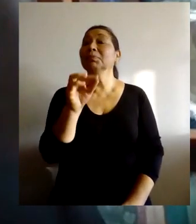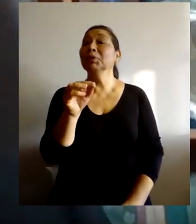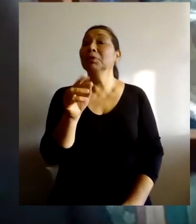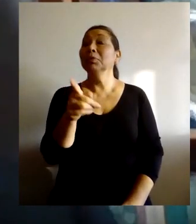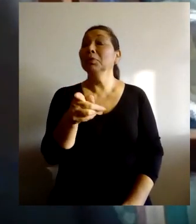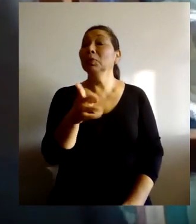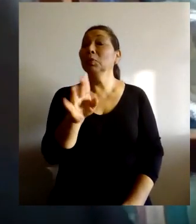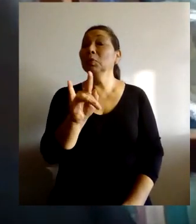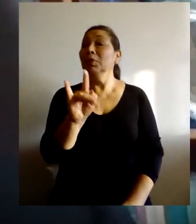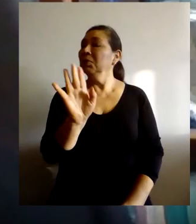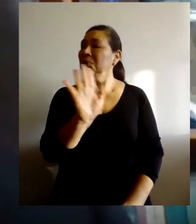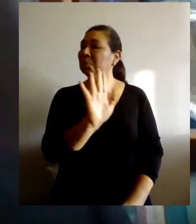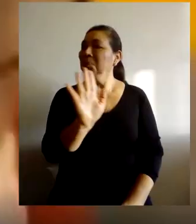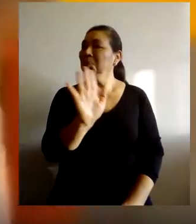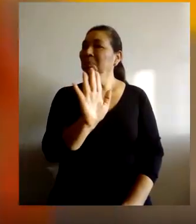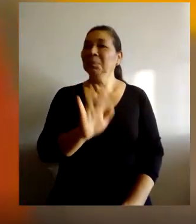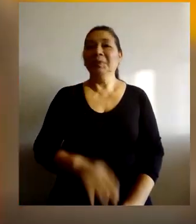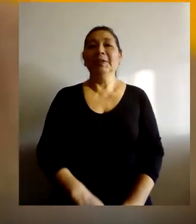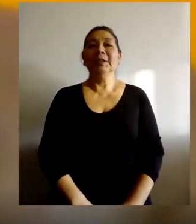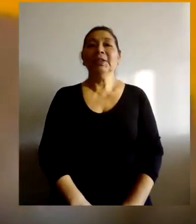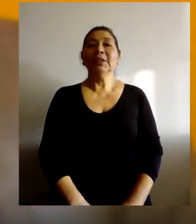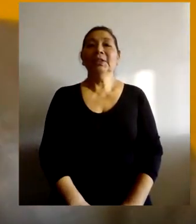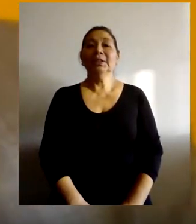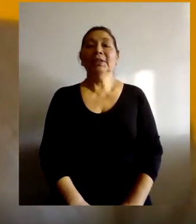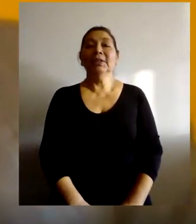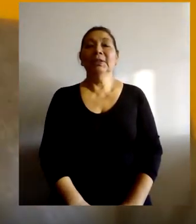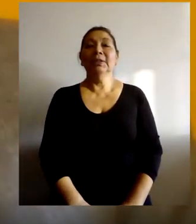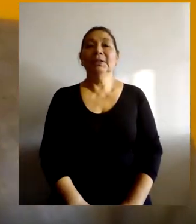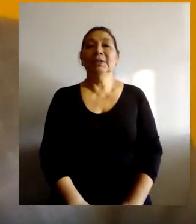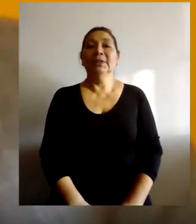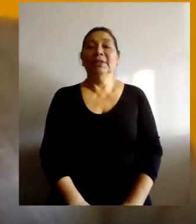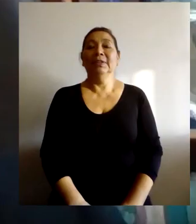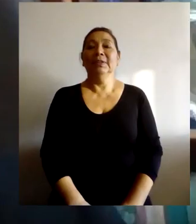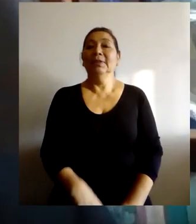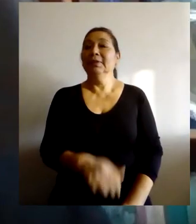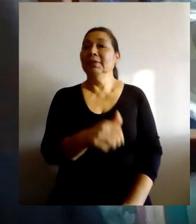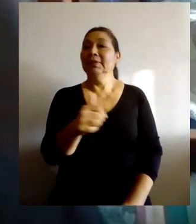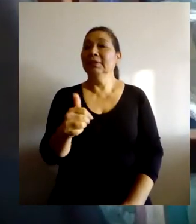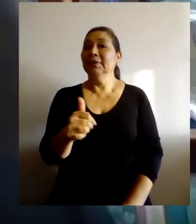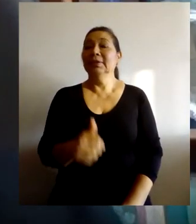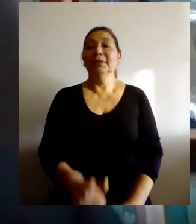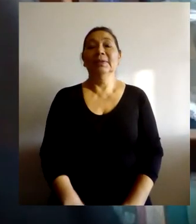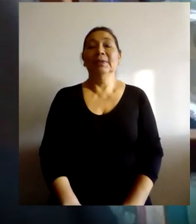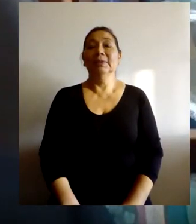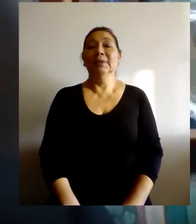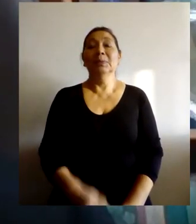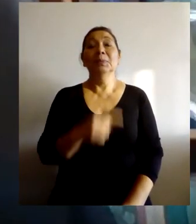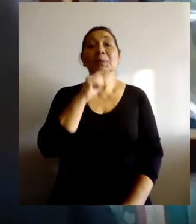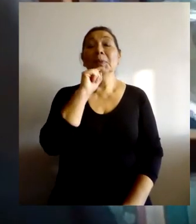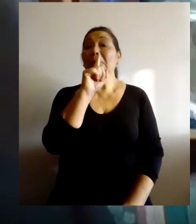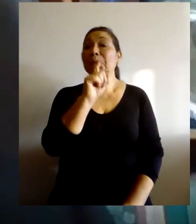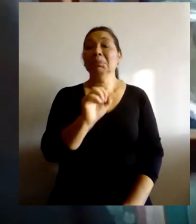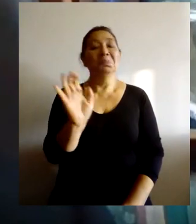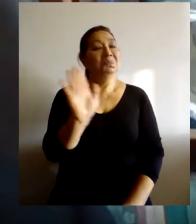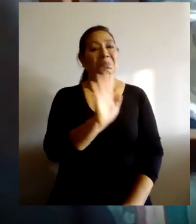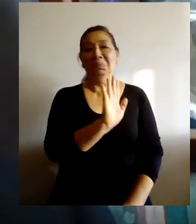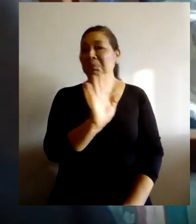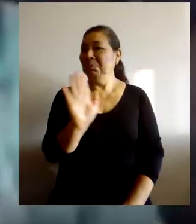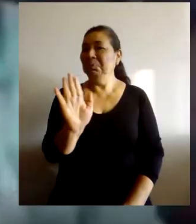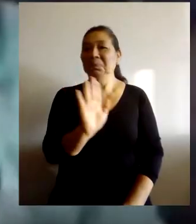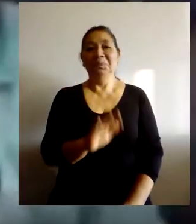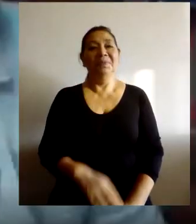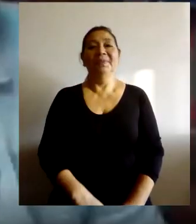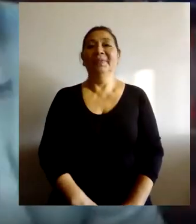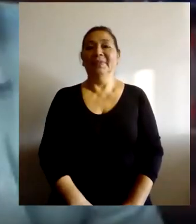Ramos, ¿alguna pregunta? No, señor presidente. Muchas gracias. Doctora Marianela Ledesma, ¿alguna pregunta?